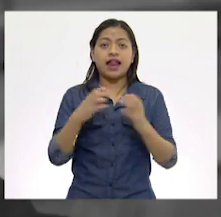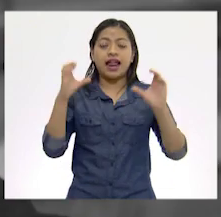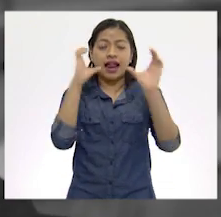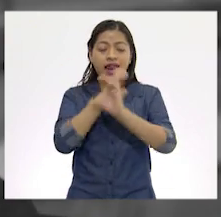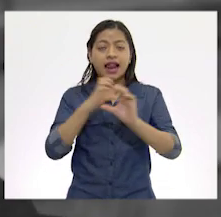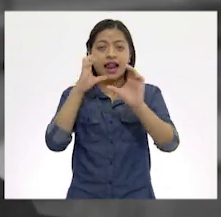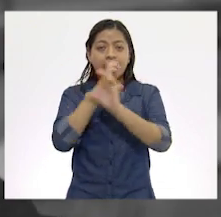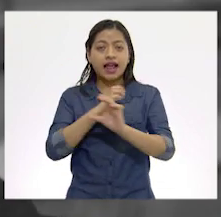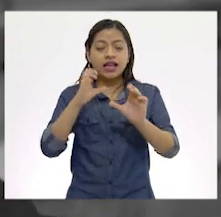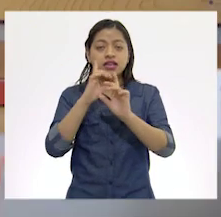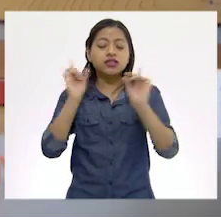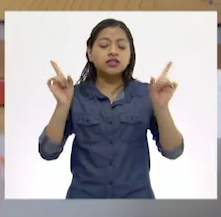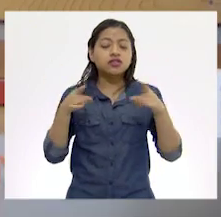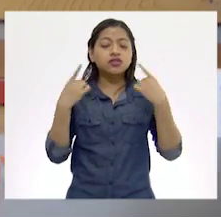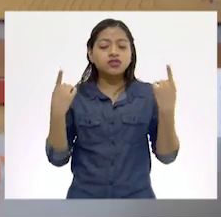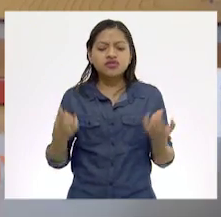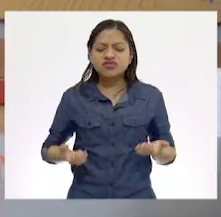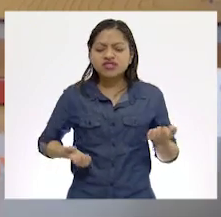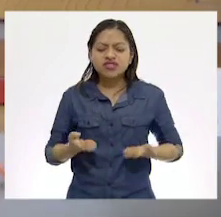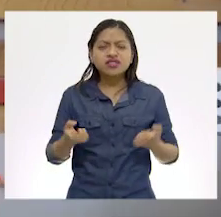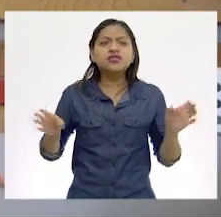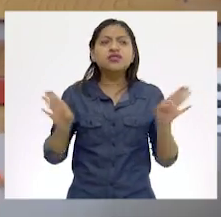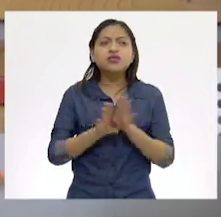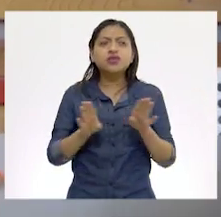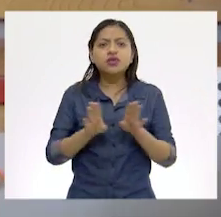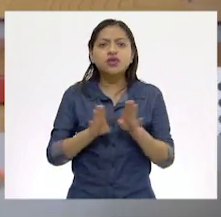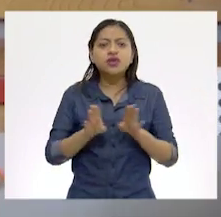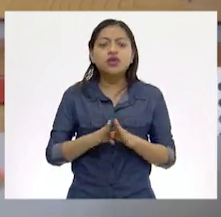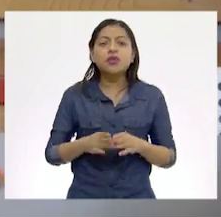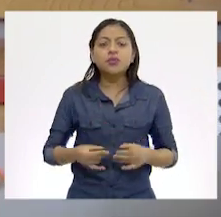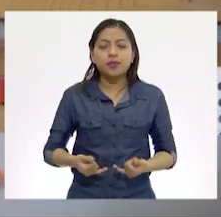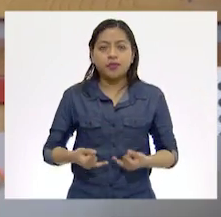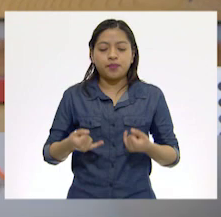hacer ejercicio. Con las pesas la hacen así.